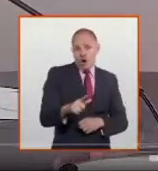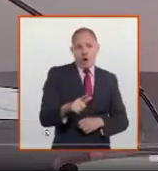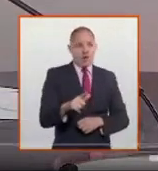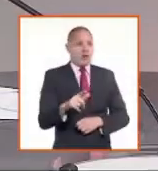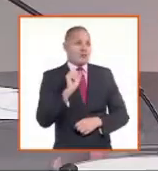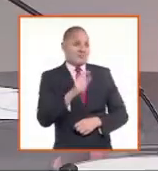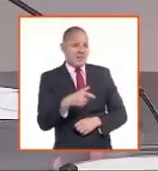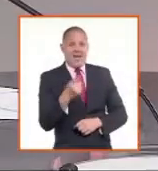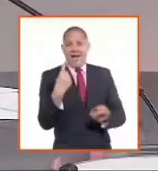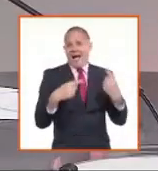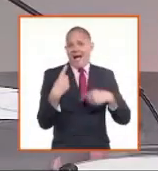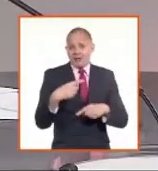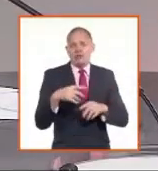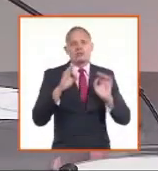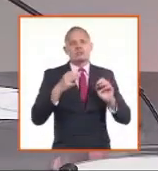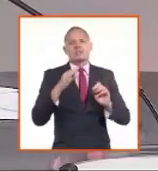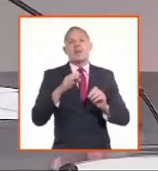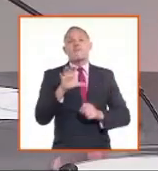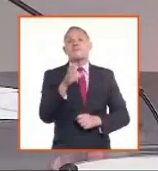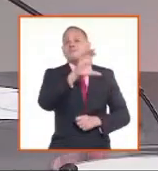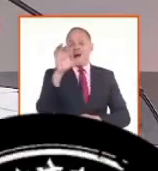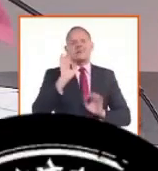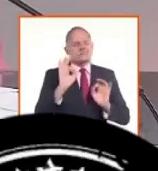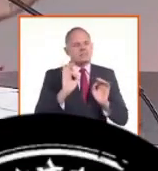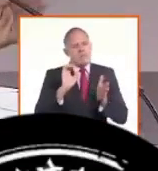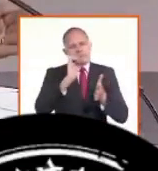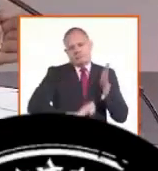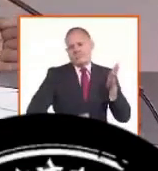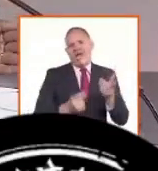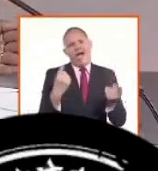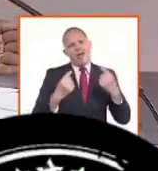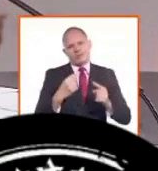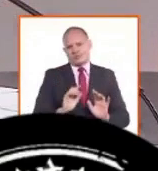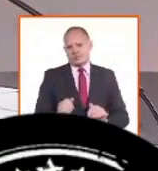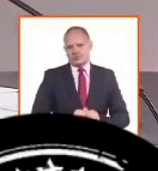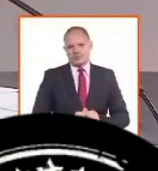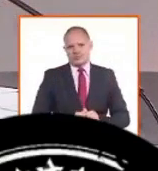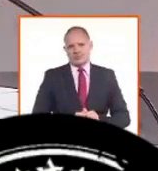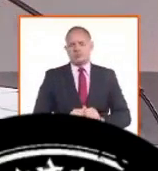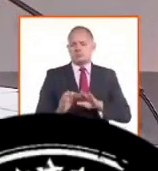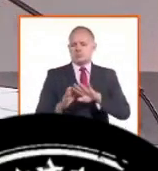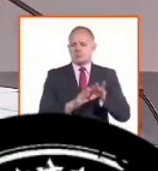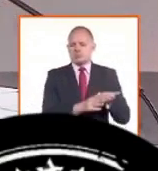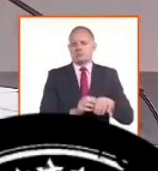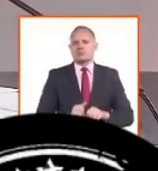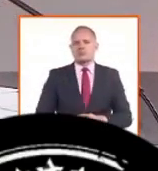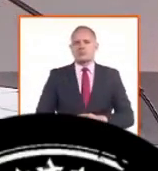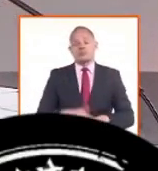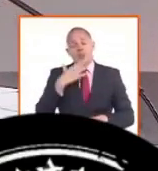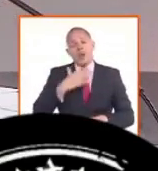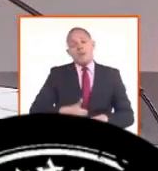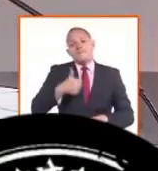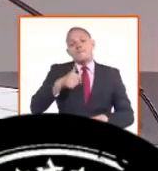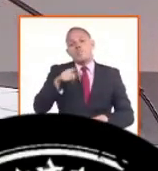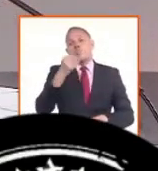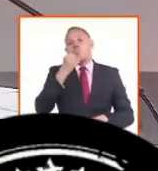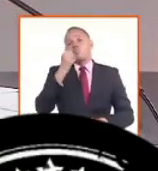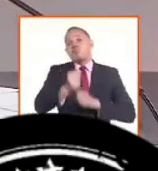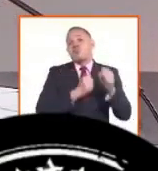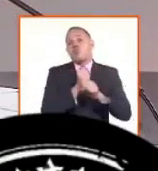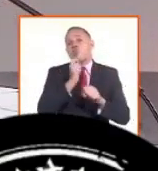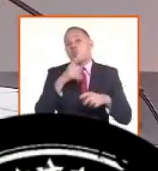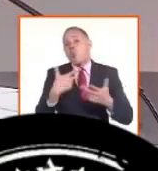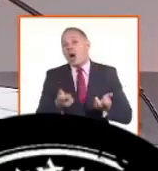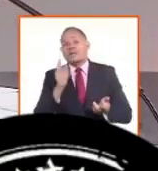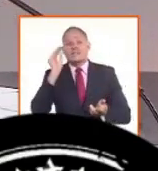incentivar las operaciones en las que no medie el efectivo como decía y las la